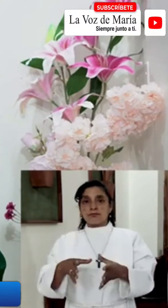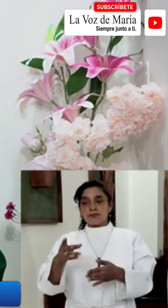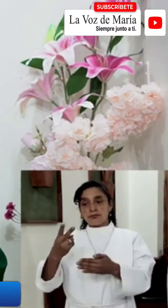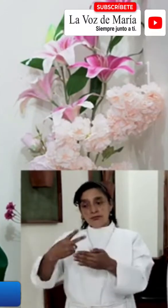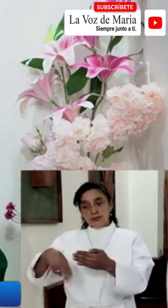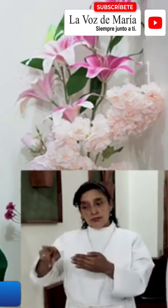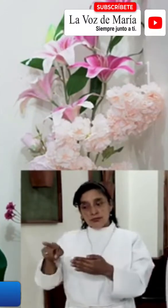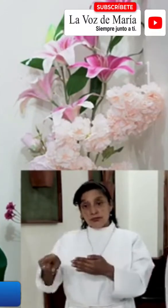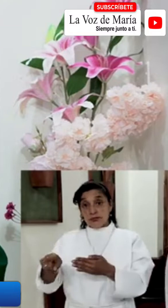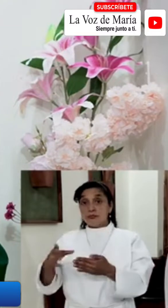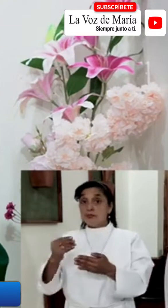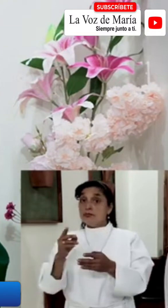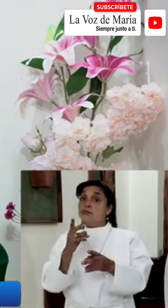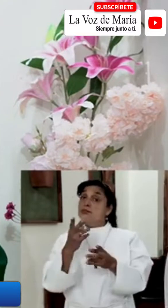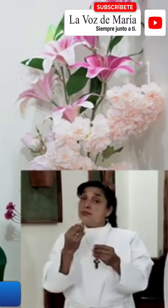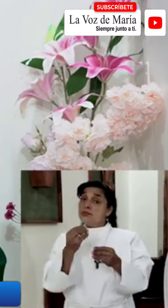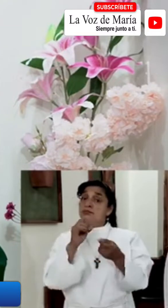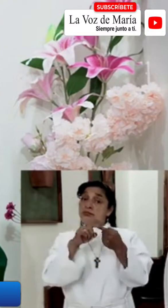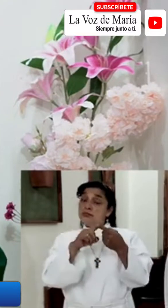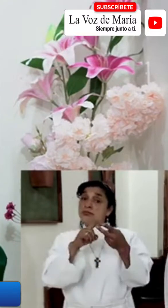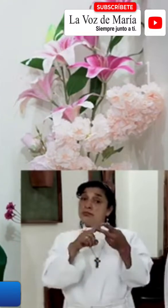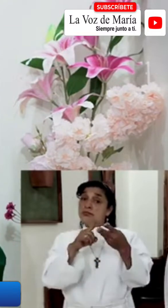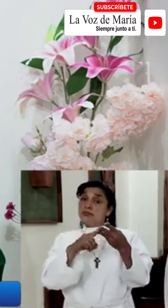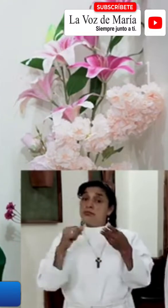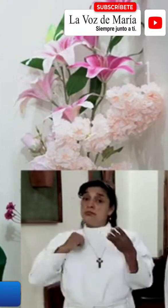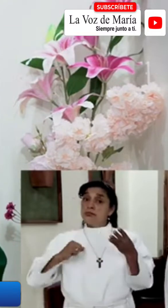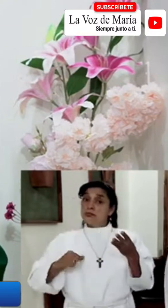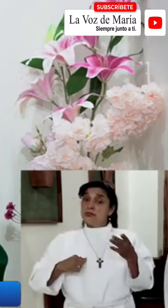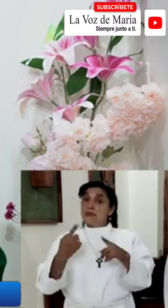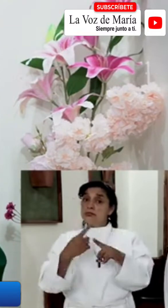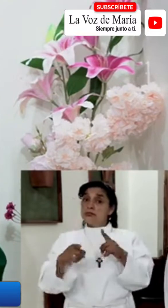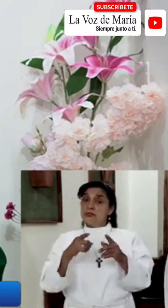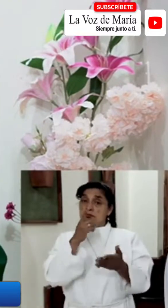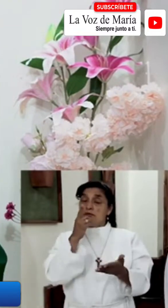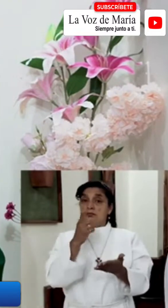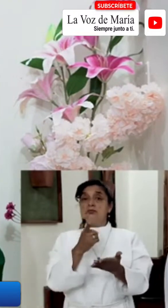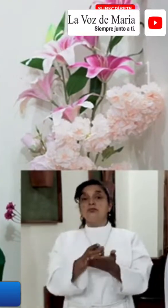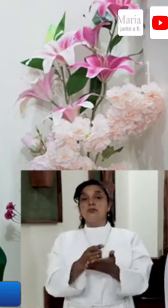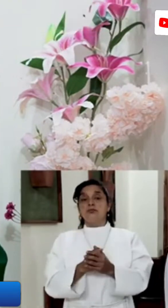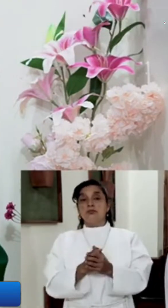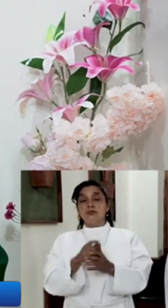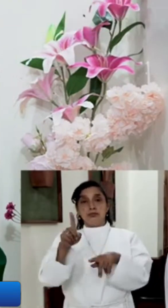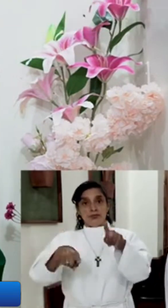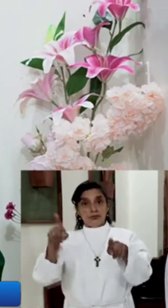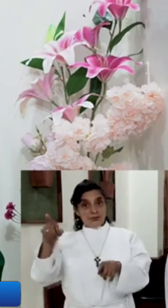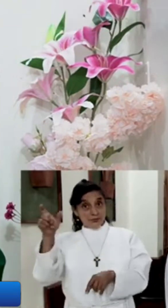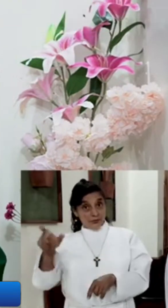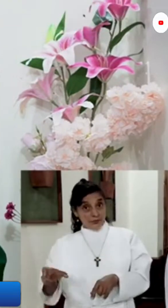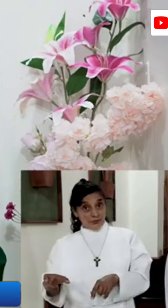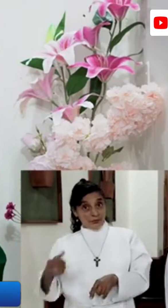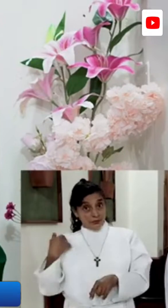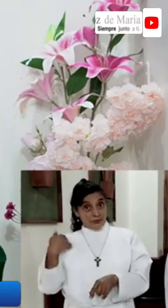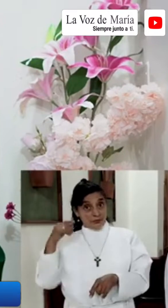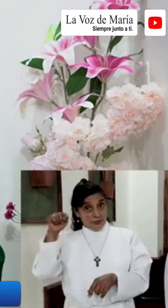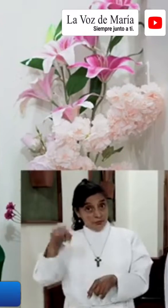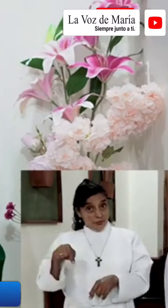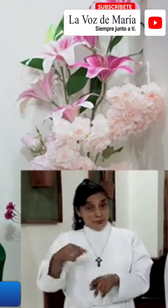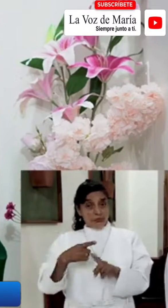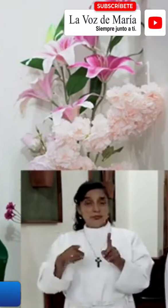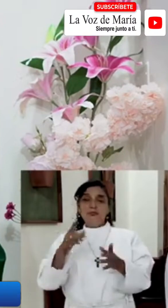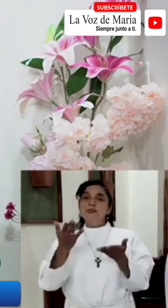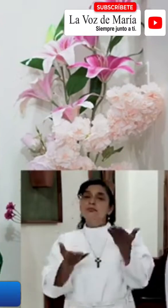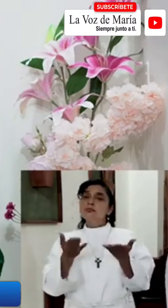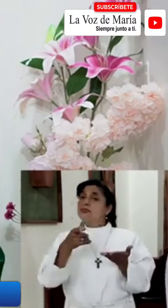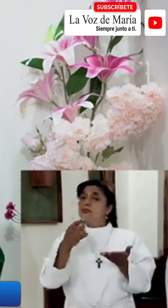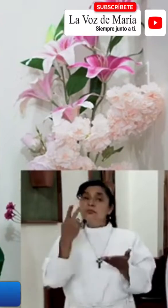hijos. Y así podríamos seguir describiendo las realidades, aquellas personas que están ahí, pero que a lo